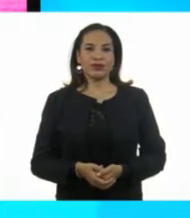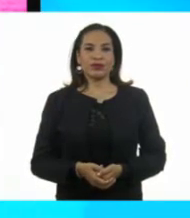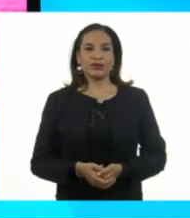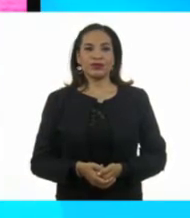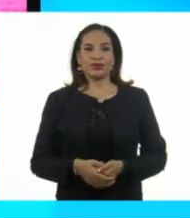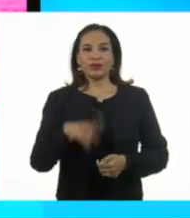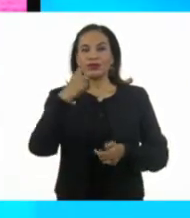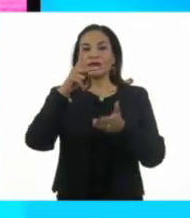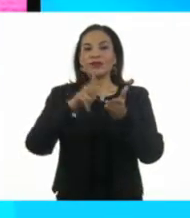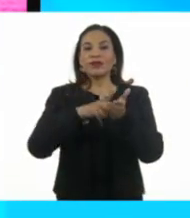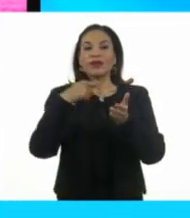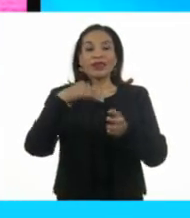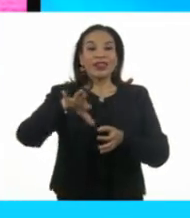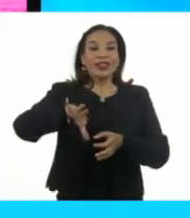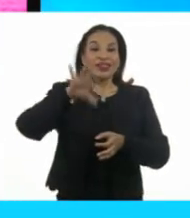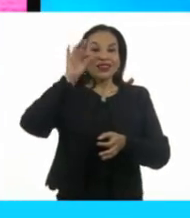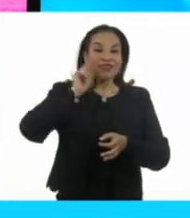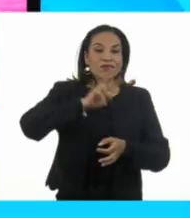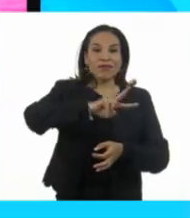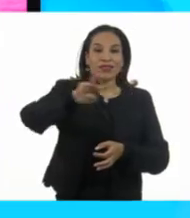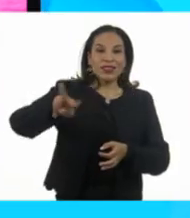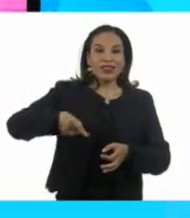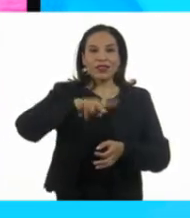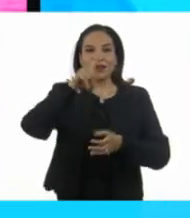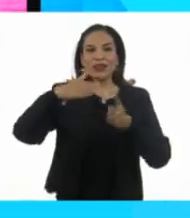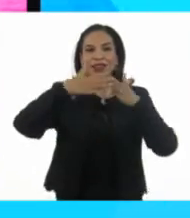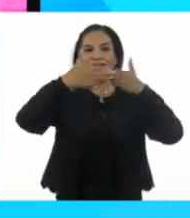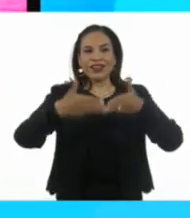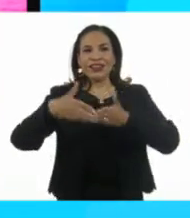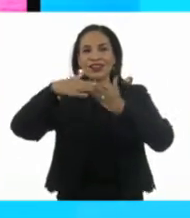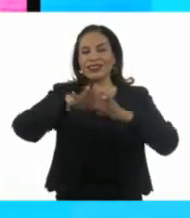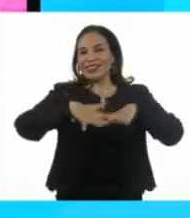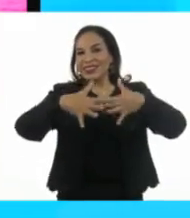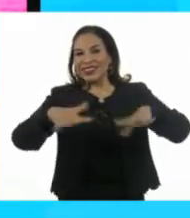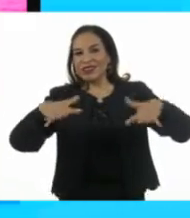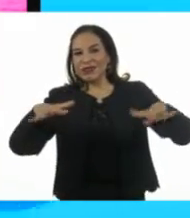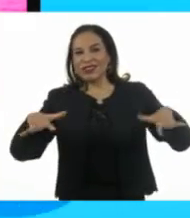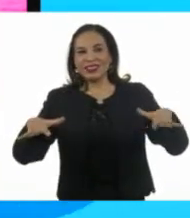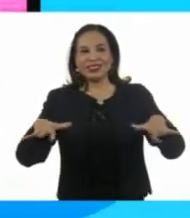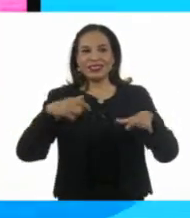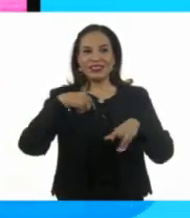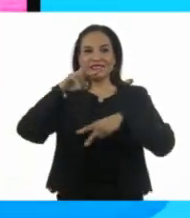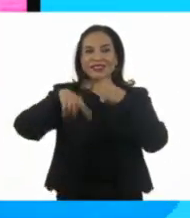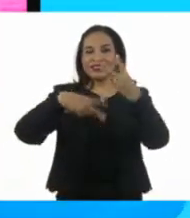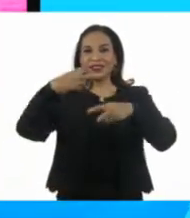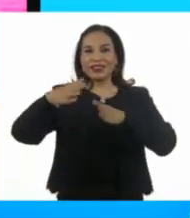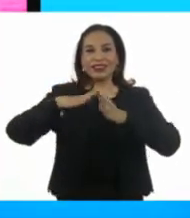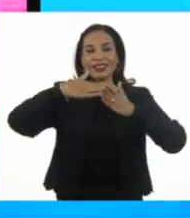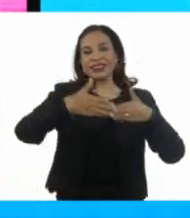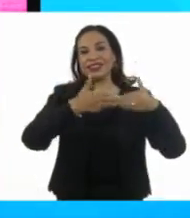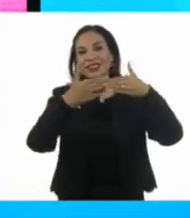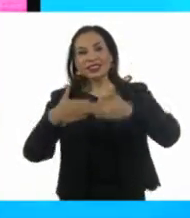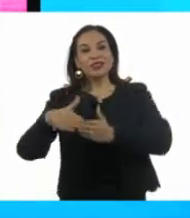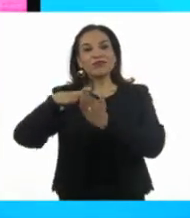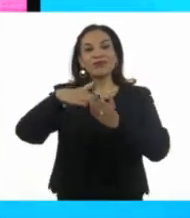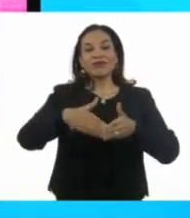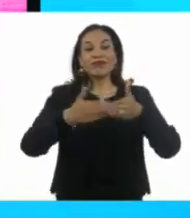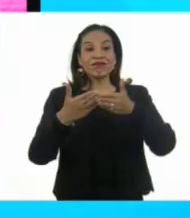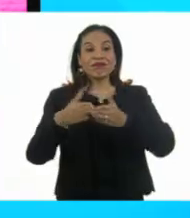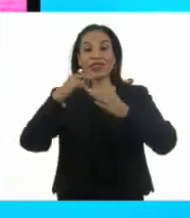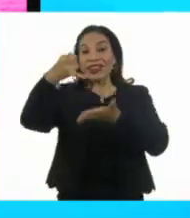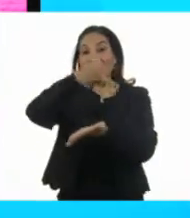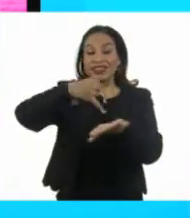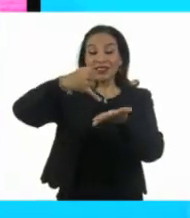Una vez me encontré una barca en la playa y me fui navegando y a